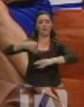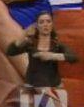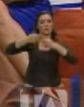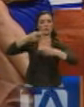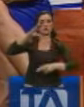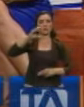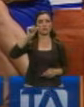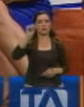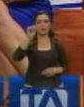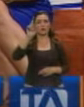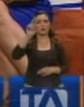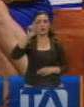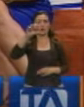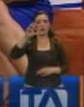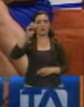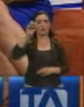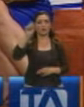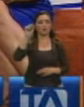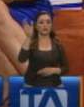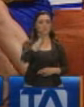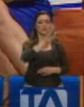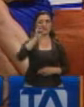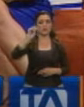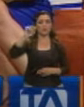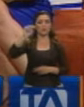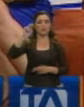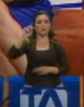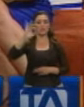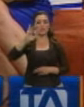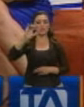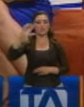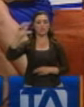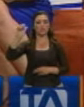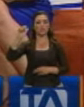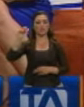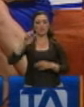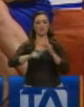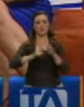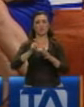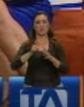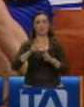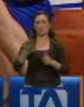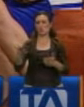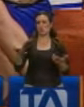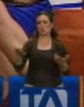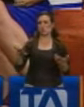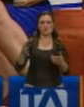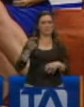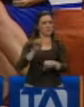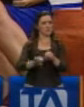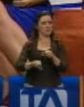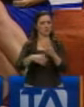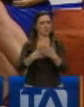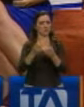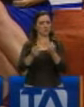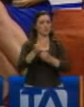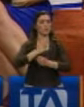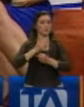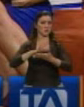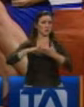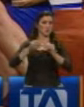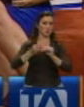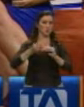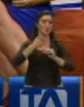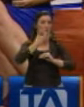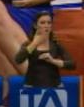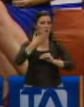sobre todo a los usuarios de la vía por el daño que causa a los vehículos. Quienes ocupan esta vía creen que la solución sería